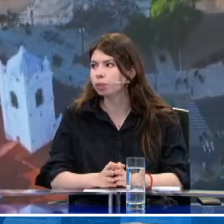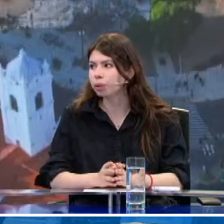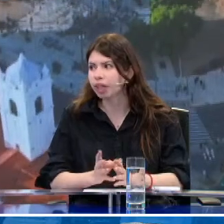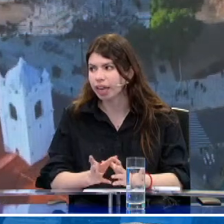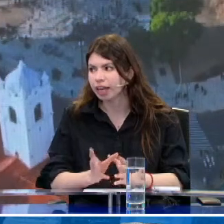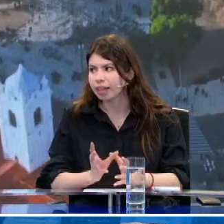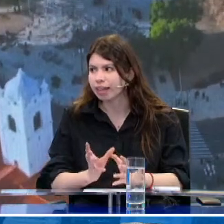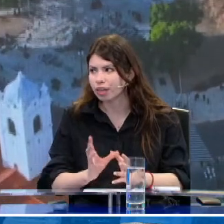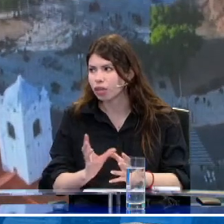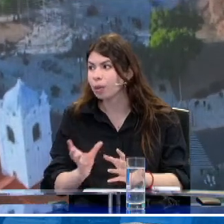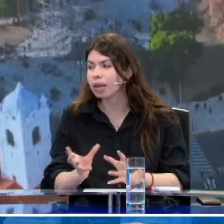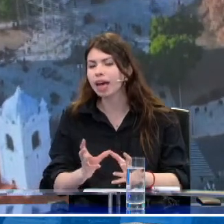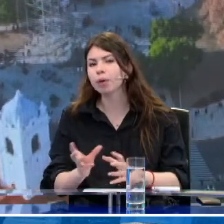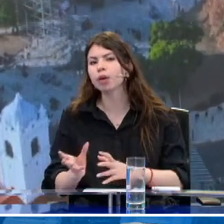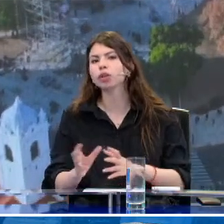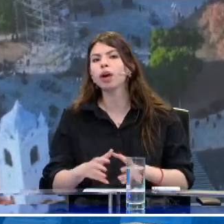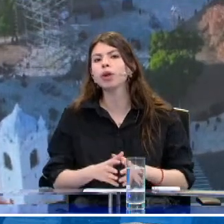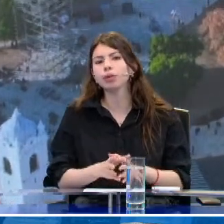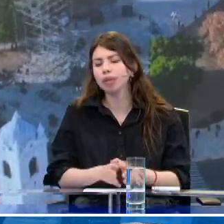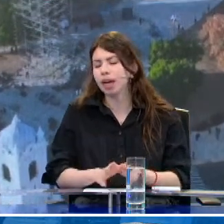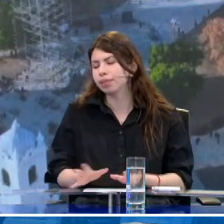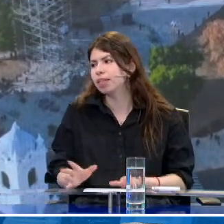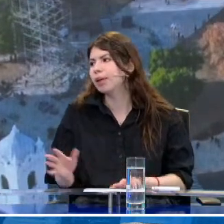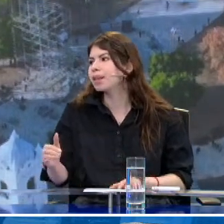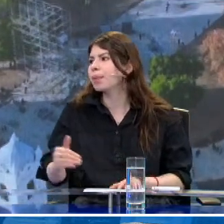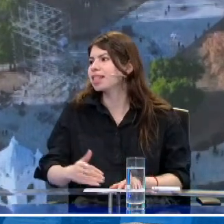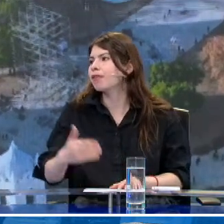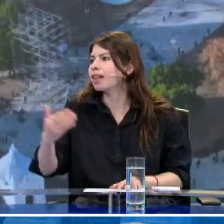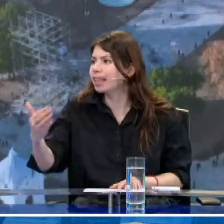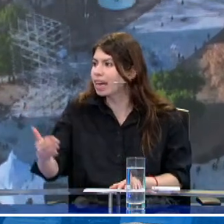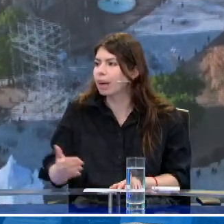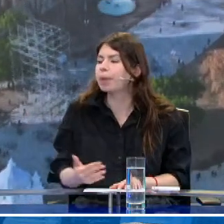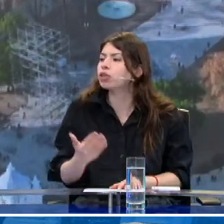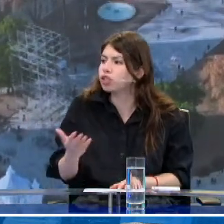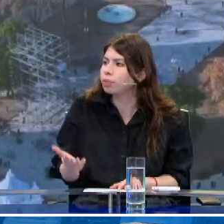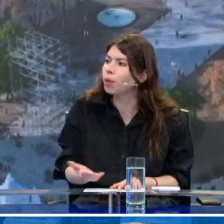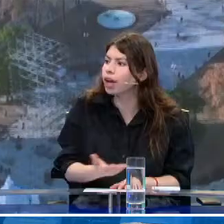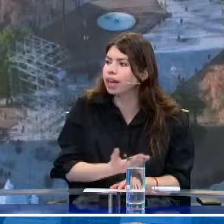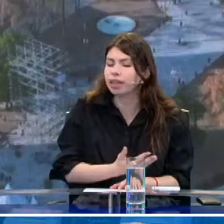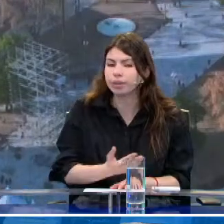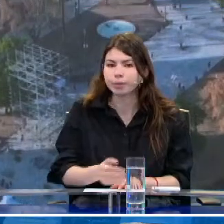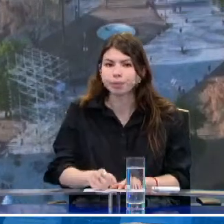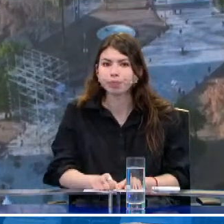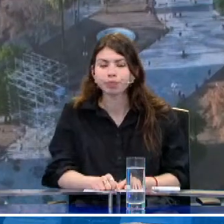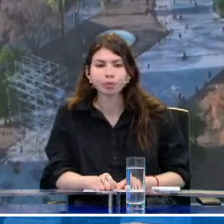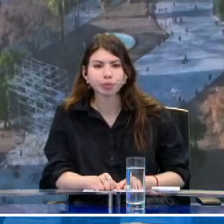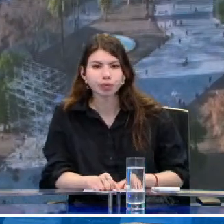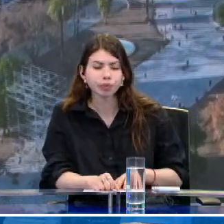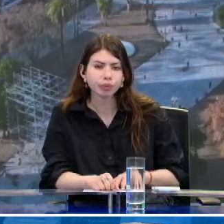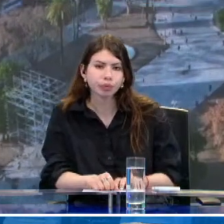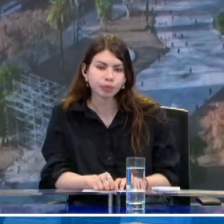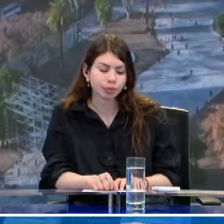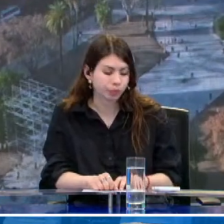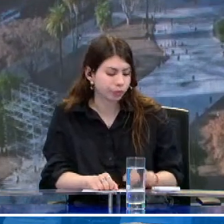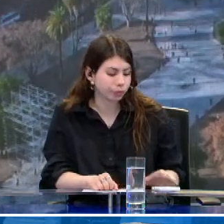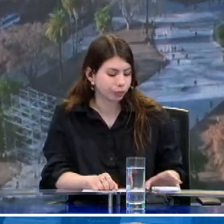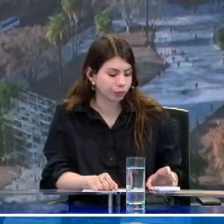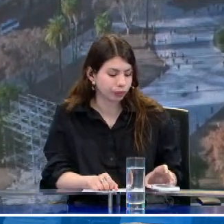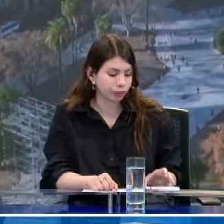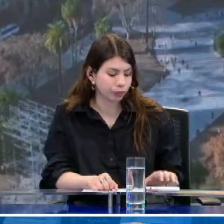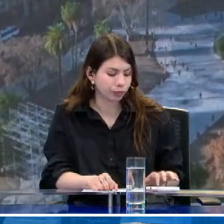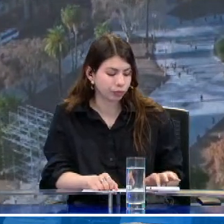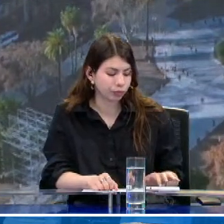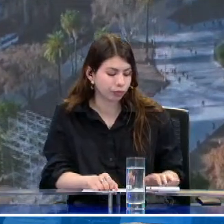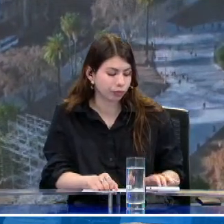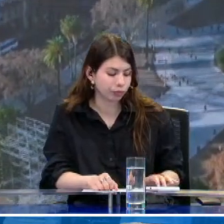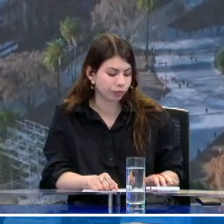algún tipo de razonabilidad en cuanto a, bueno, mira, si vas a empezar a faltar el respeto, sí me voy a ir. Sí, yo te digo una cosa, aunque uno